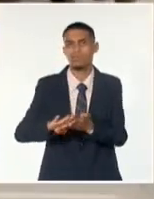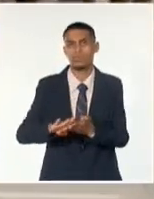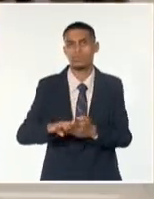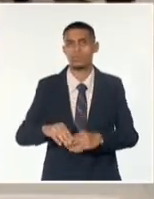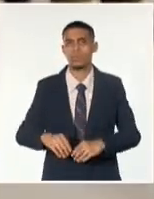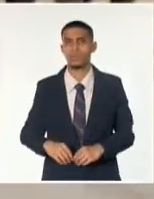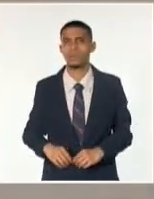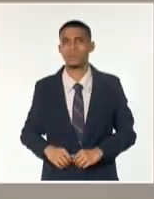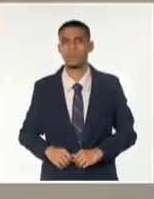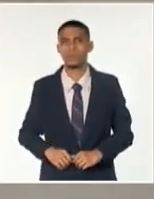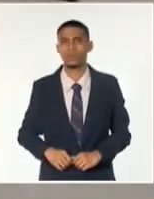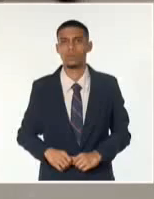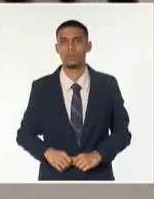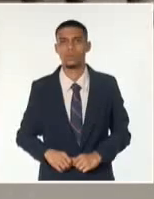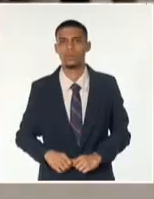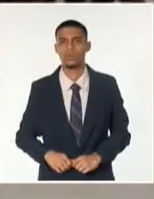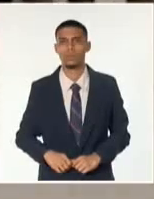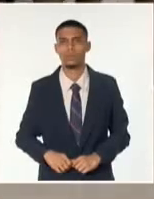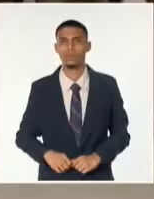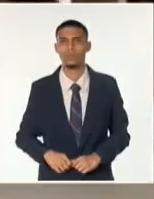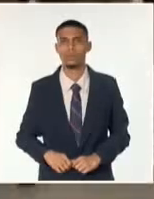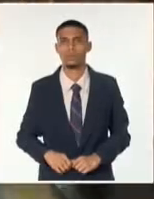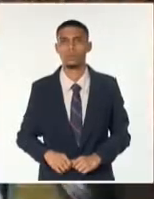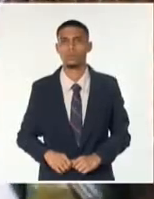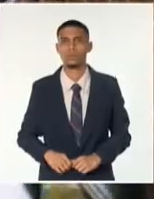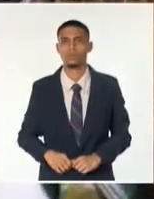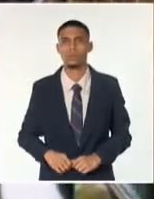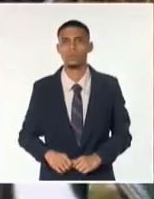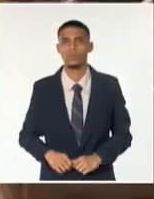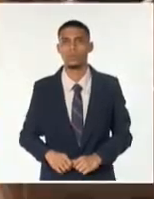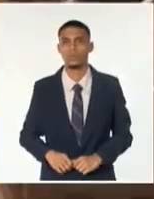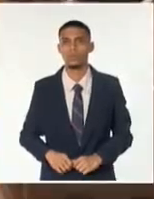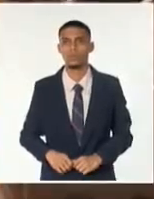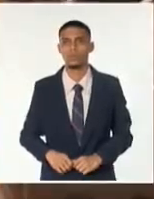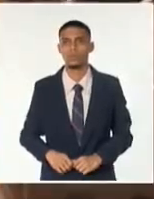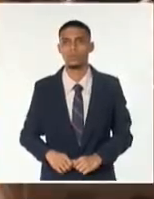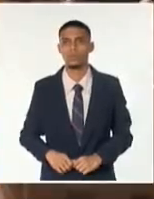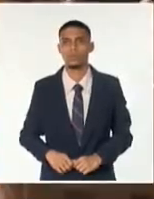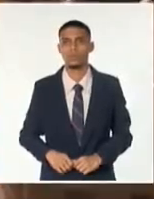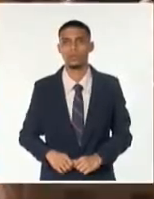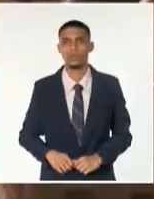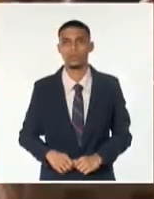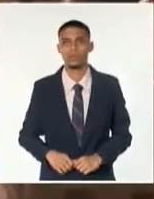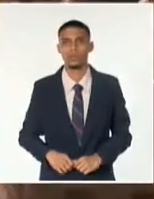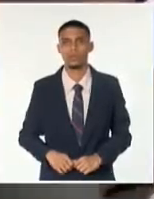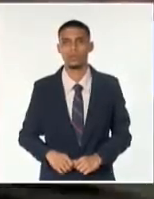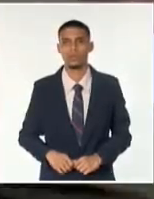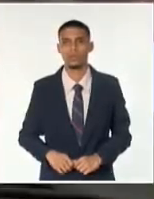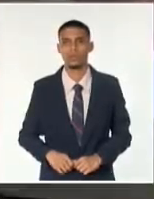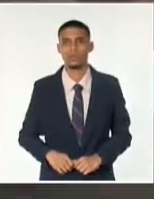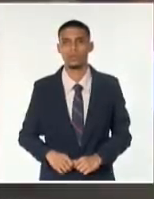Desde Damasco, Siria, reportó Fadi Marouf, corresponsal de Prensa Latina, para el canal cubano de Noticias.